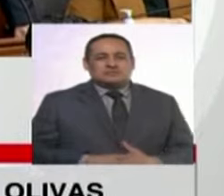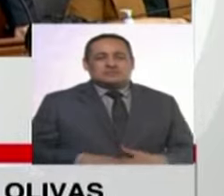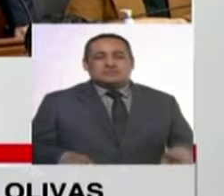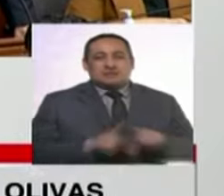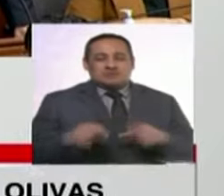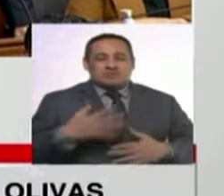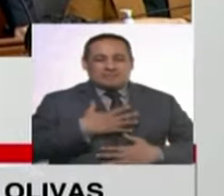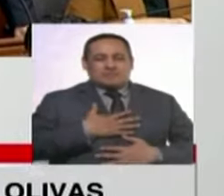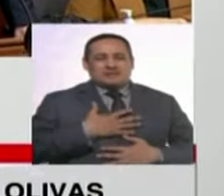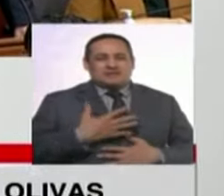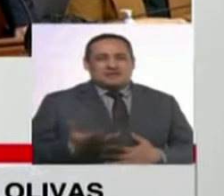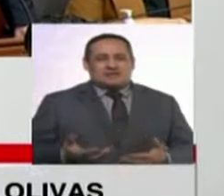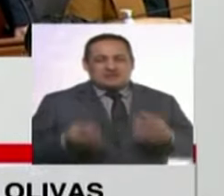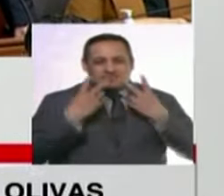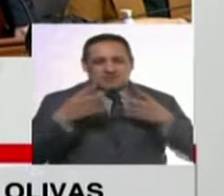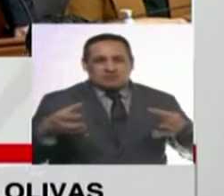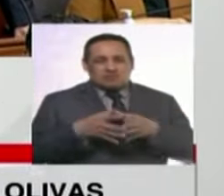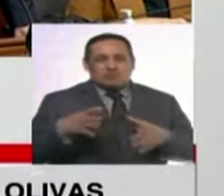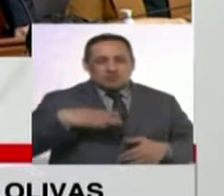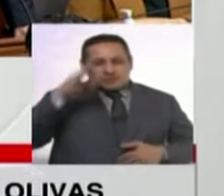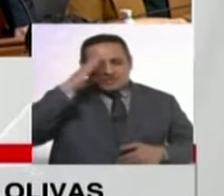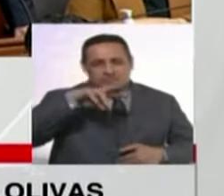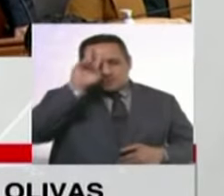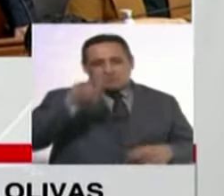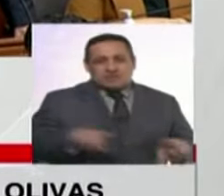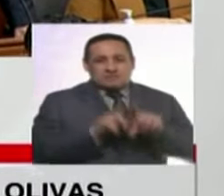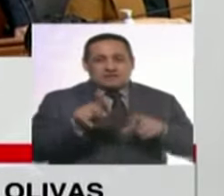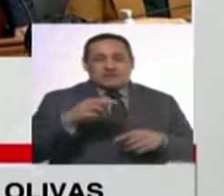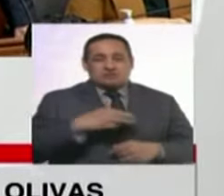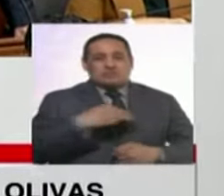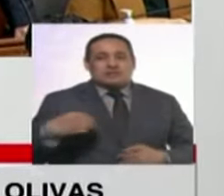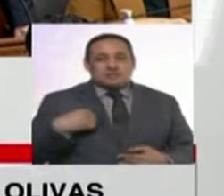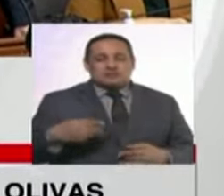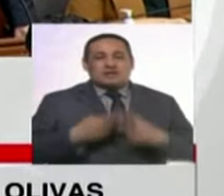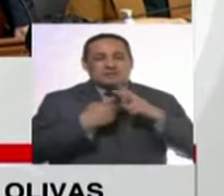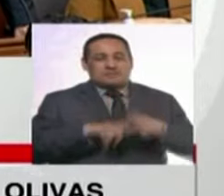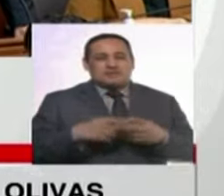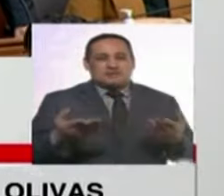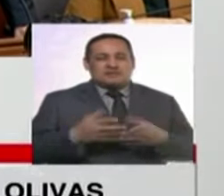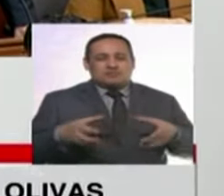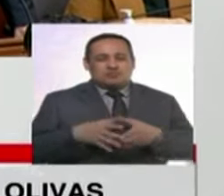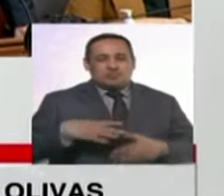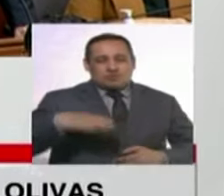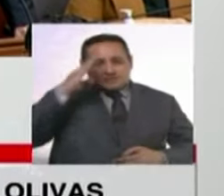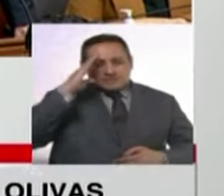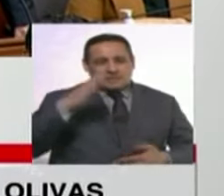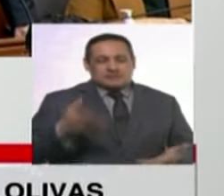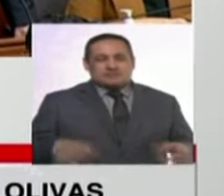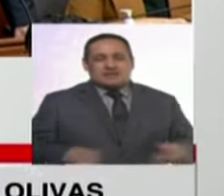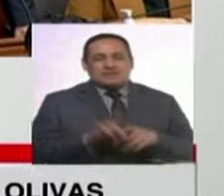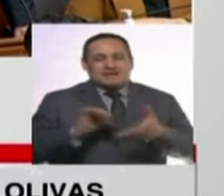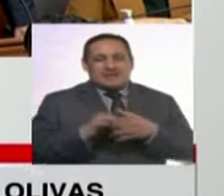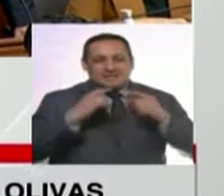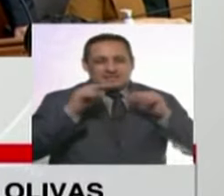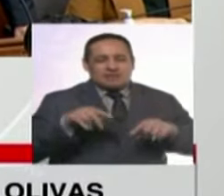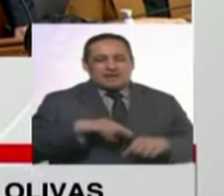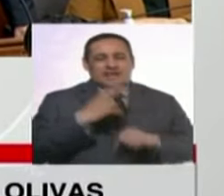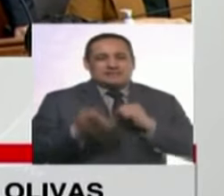es una pena por la Policía Nacional que siendo usted un ministro de procedencia policial que debe